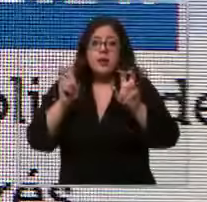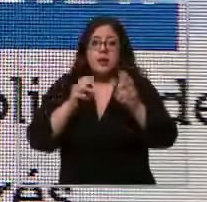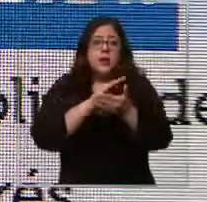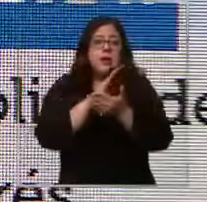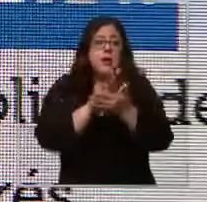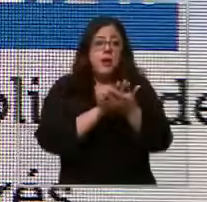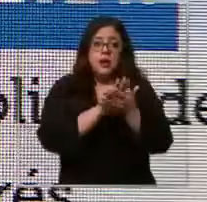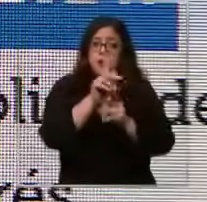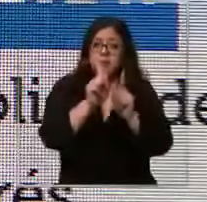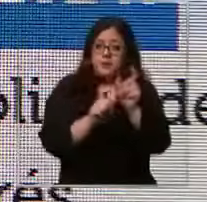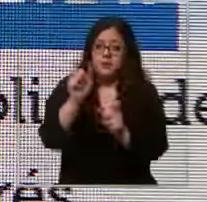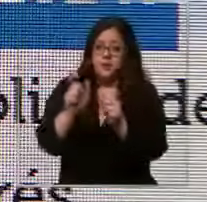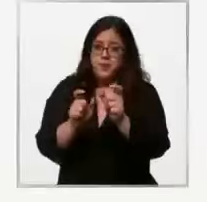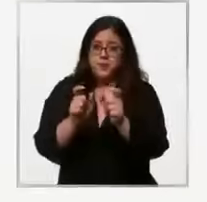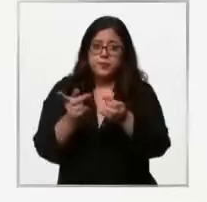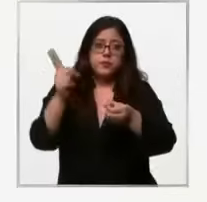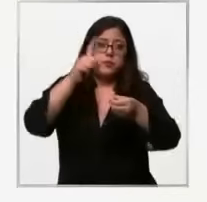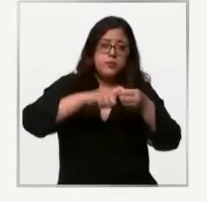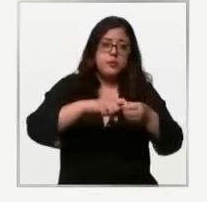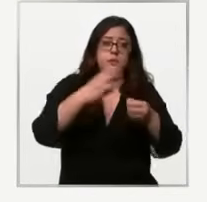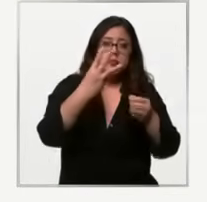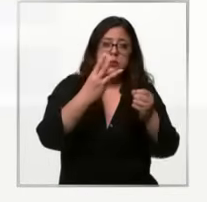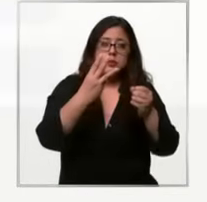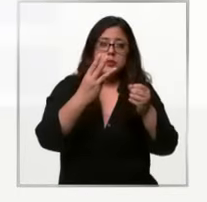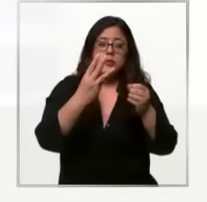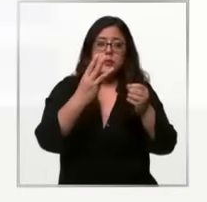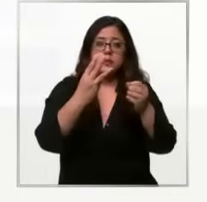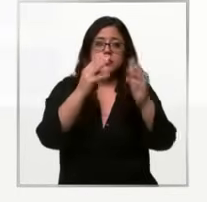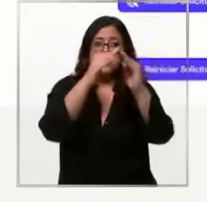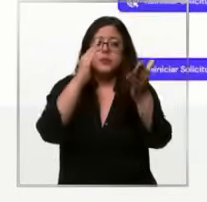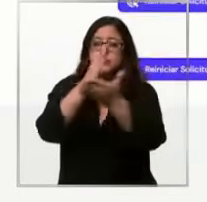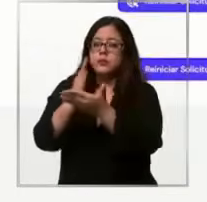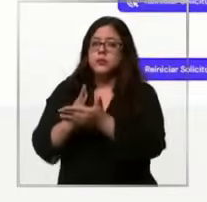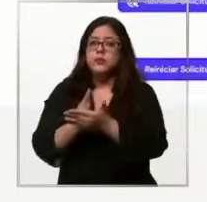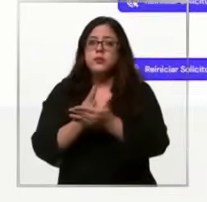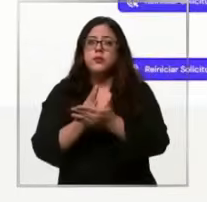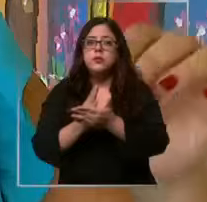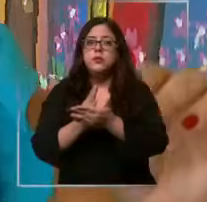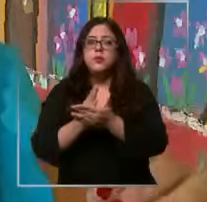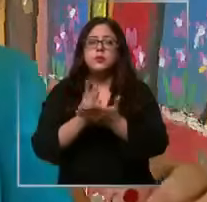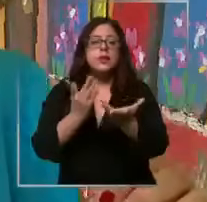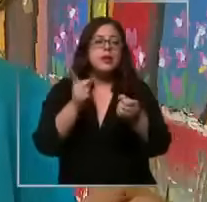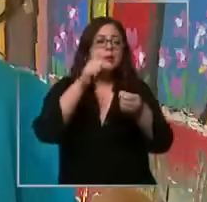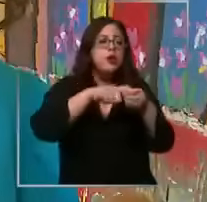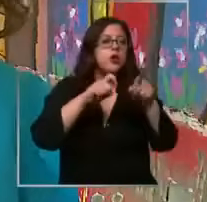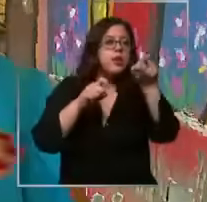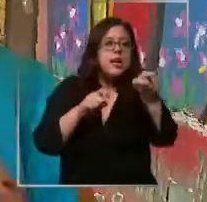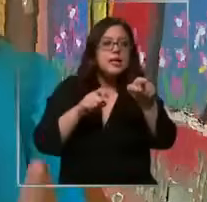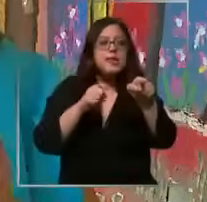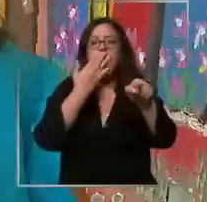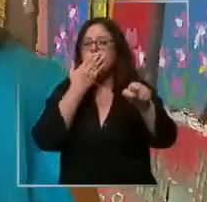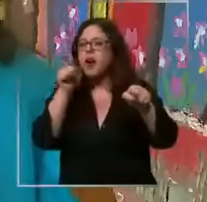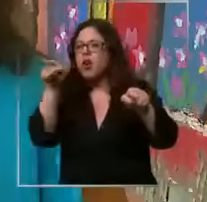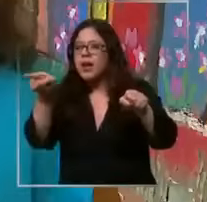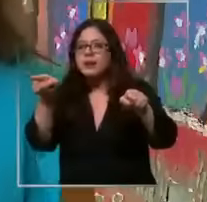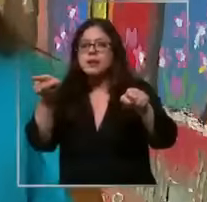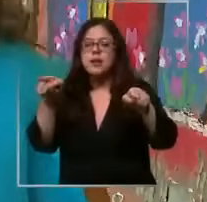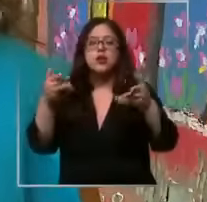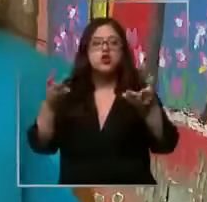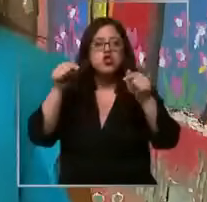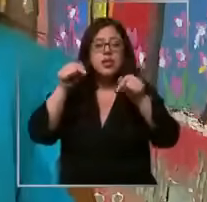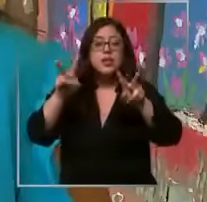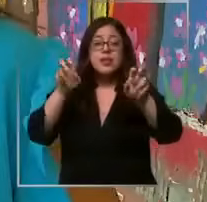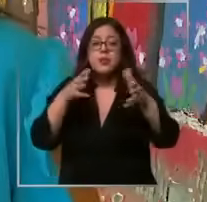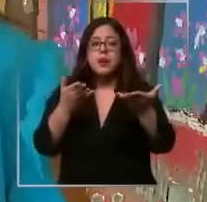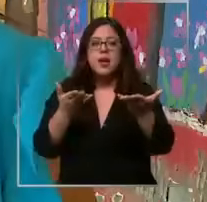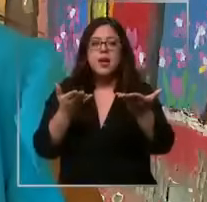que postulan a tres lugares y quedan en uno, se matriculan, pero después quedan en otro, entonces prefieren matricularse en este otro. Todo este movimiento que se